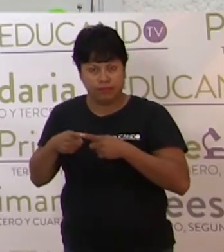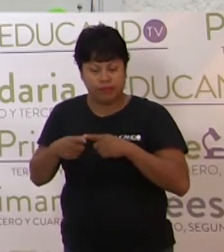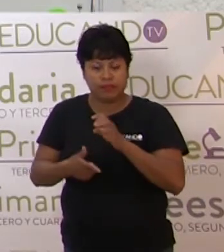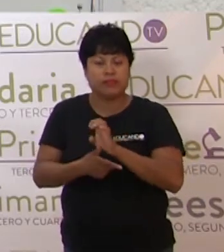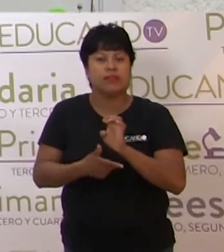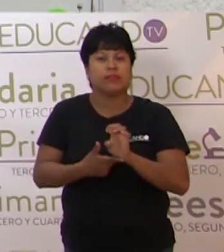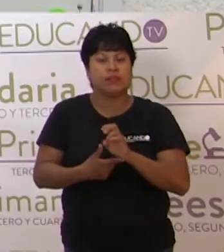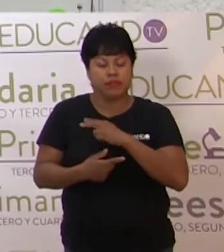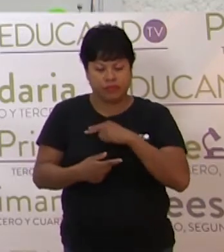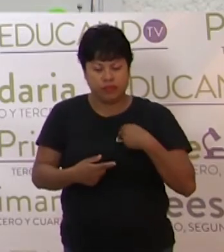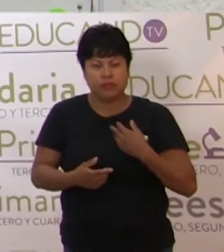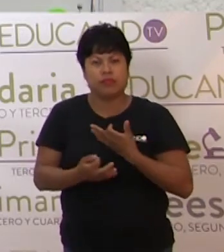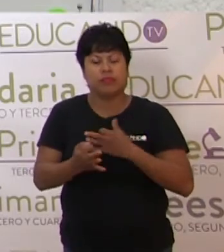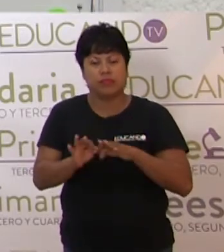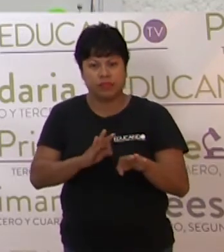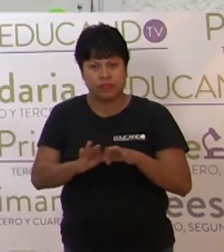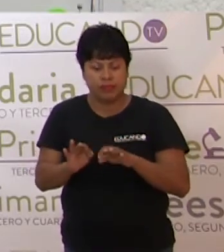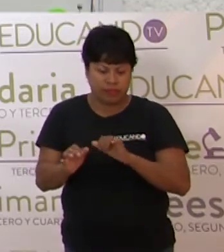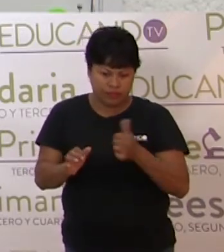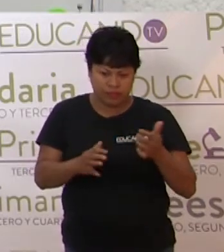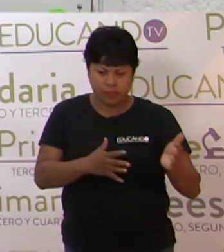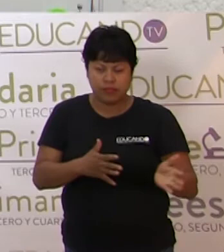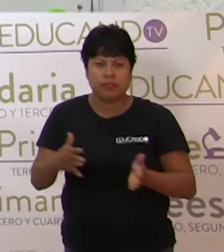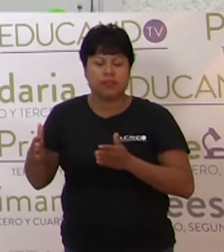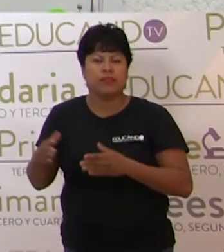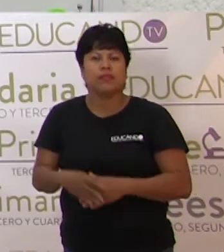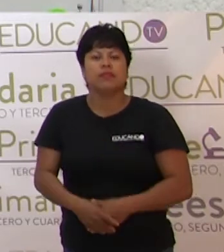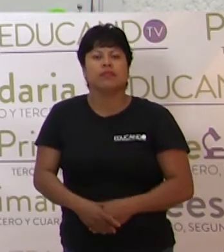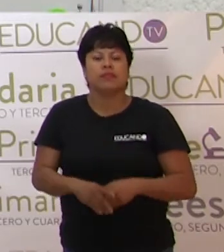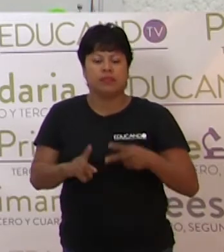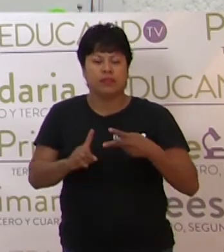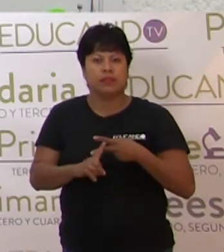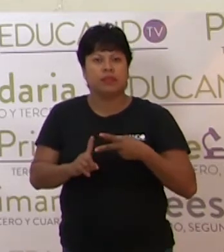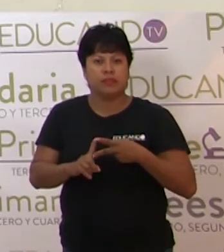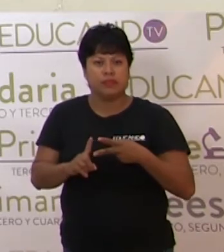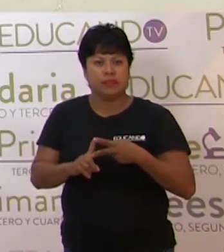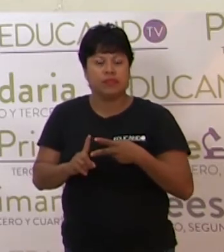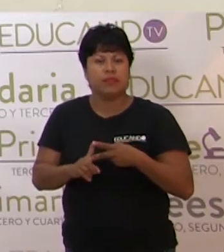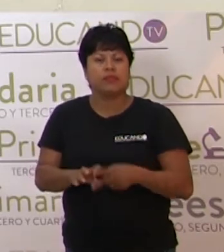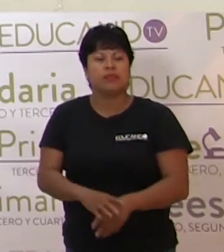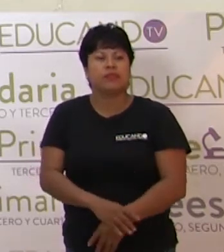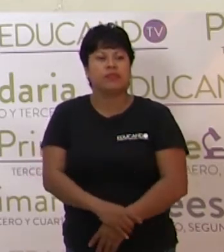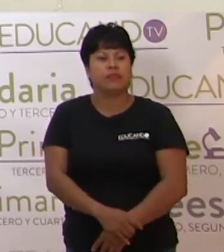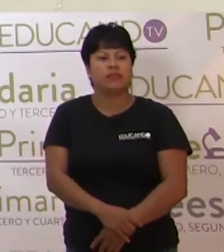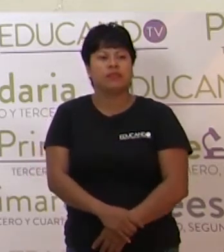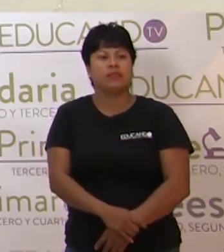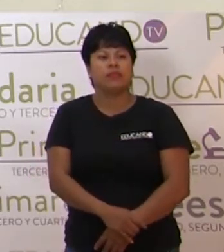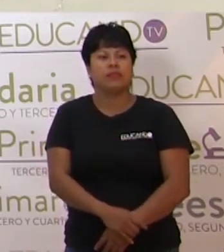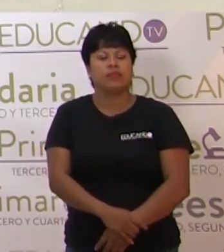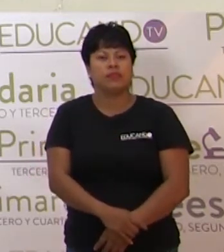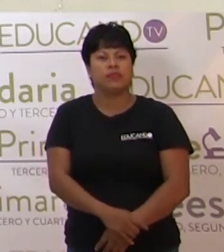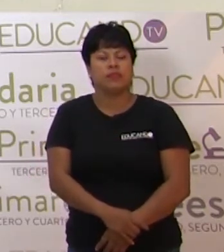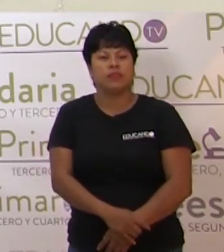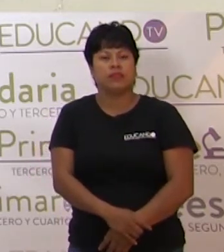vamos a trabajar con el siguiente de ángulo y